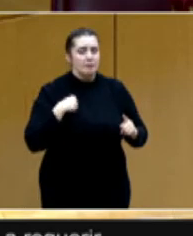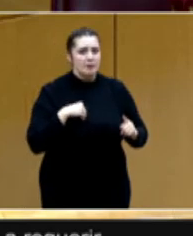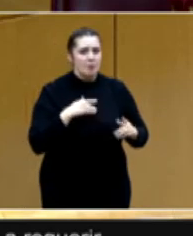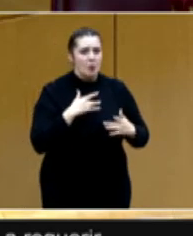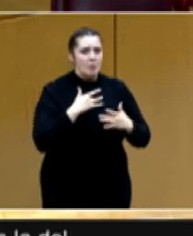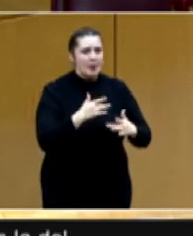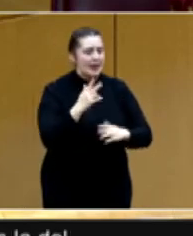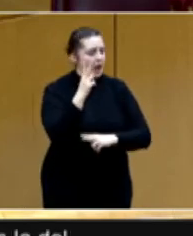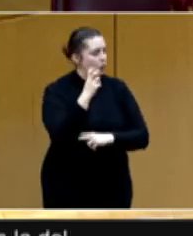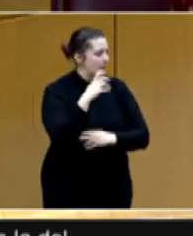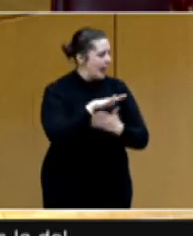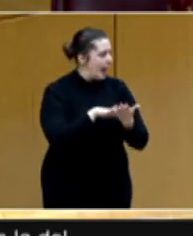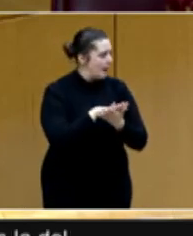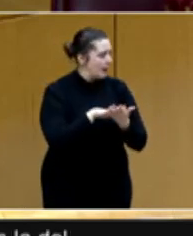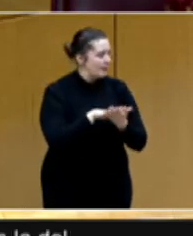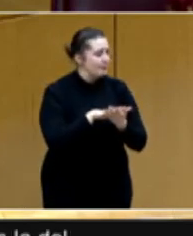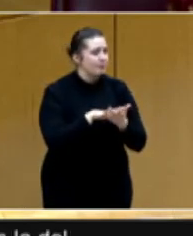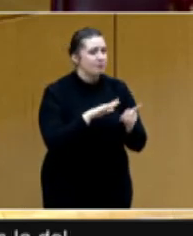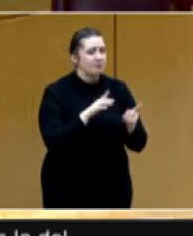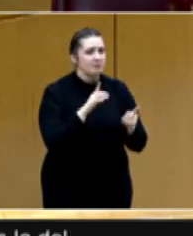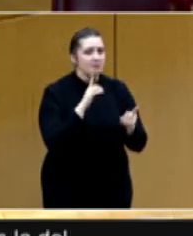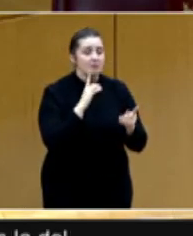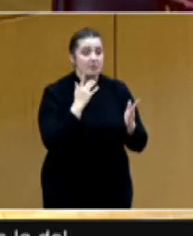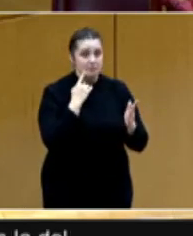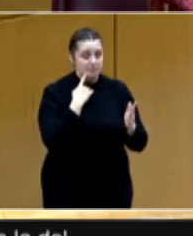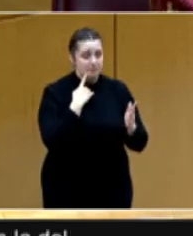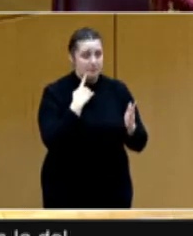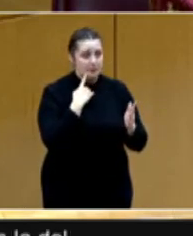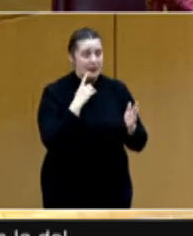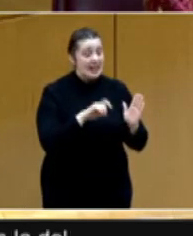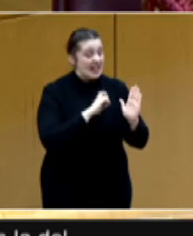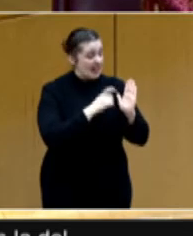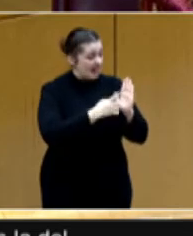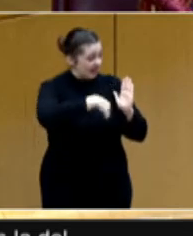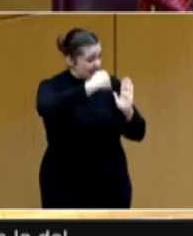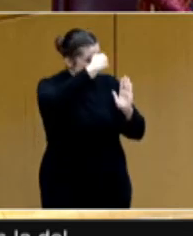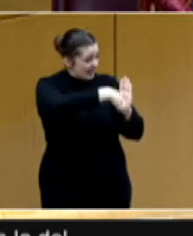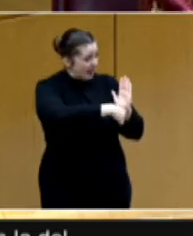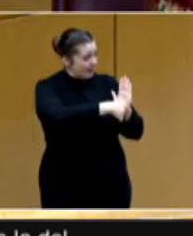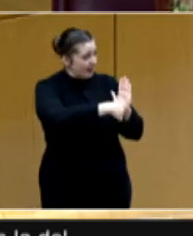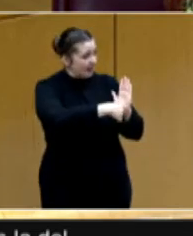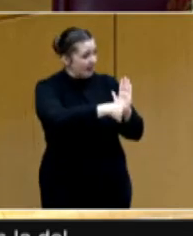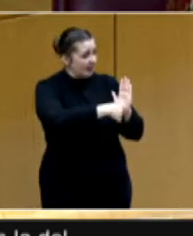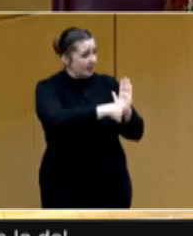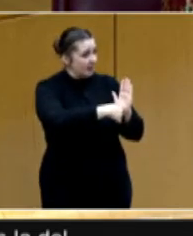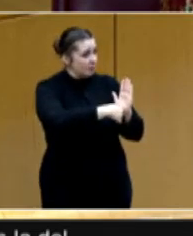José la ley como como saben no solamente impone un